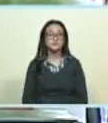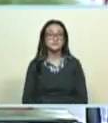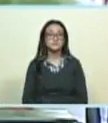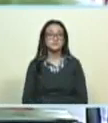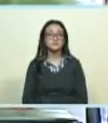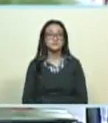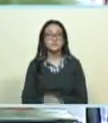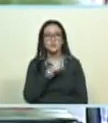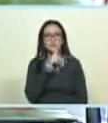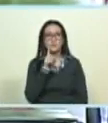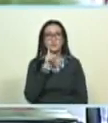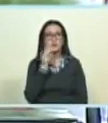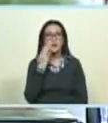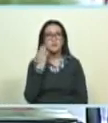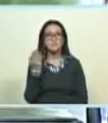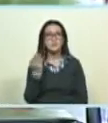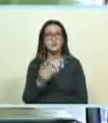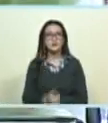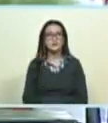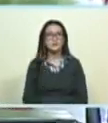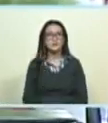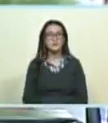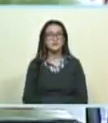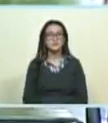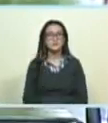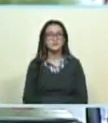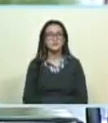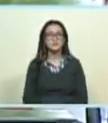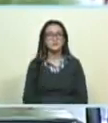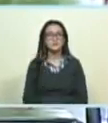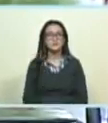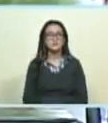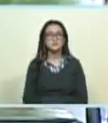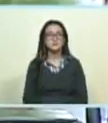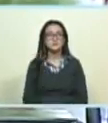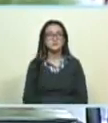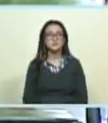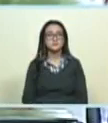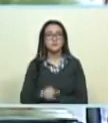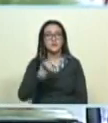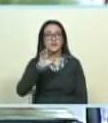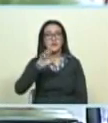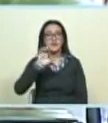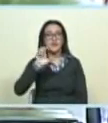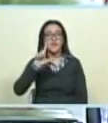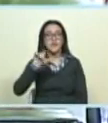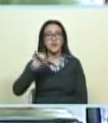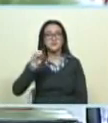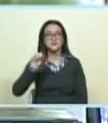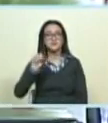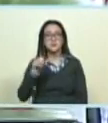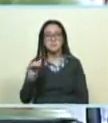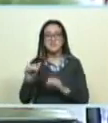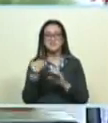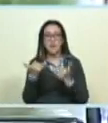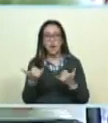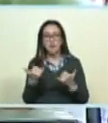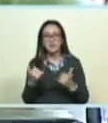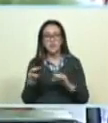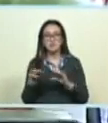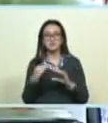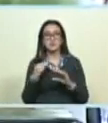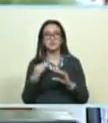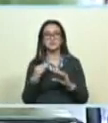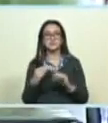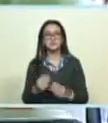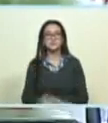¿Cómo te llamas tú? Elvio. ¿Cómo te llamas? Irene Izquierdo, y me acaba de llegar el mensaje en este momento. ¿Te llegó en este momento? Ahorita